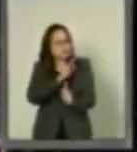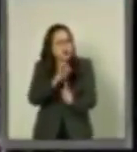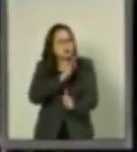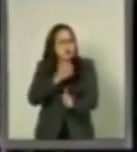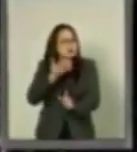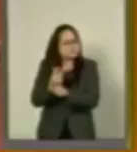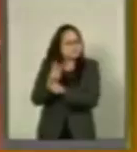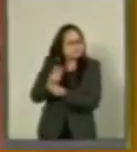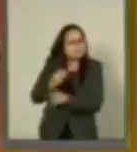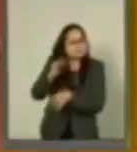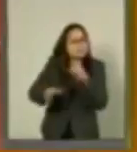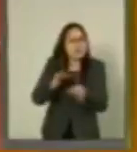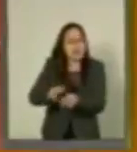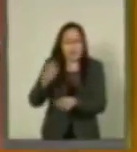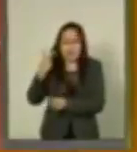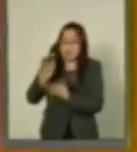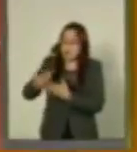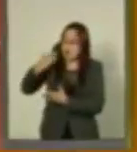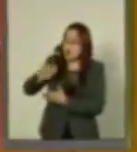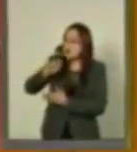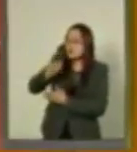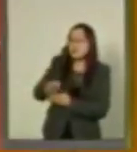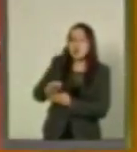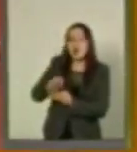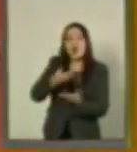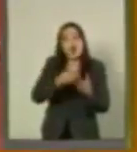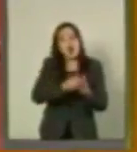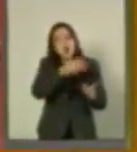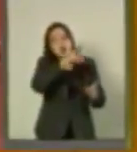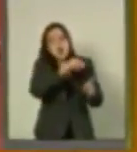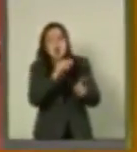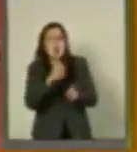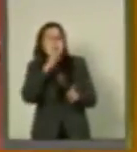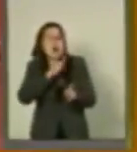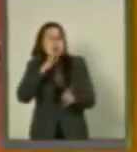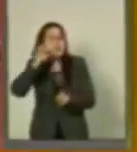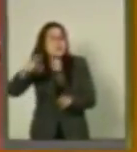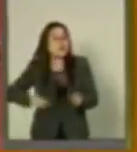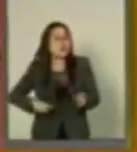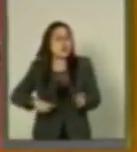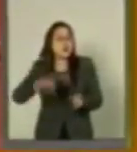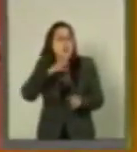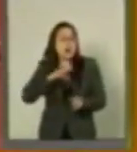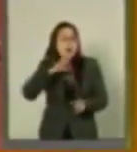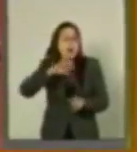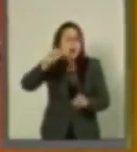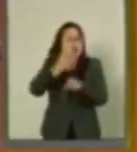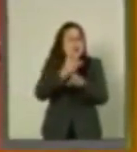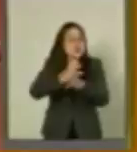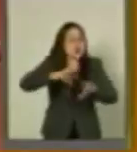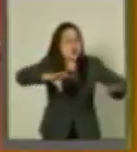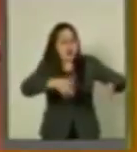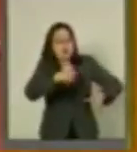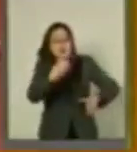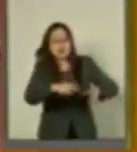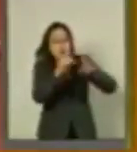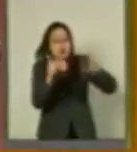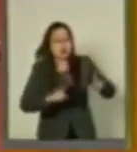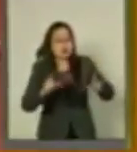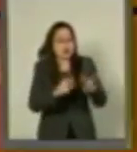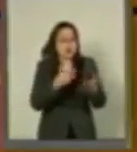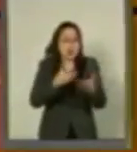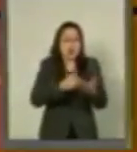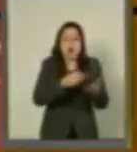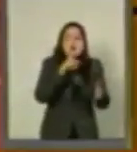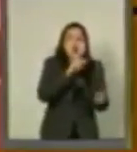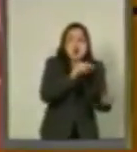no aquel en que un día consideran inadmisible lo que diga el gobierno o el Congreso de Estados Unidos y otro día lo